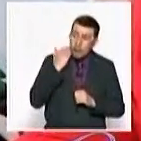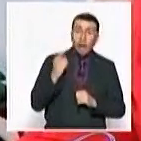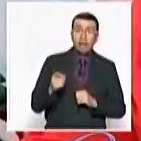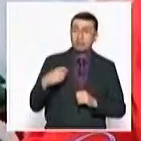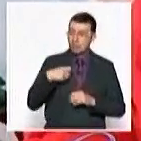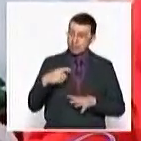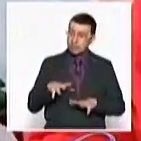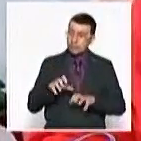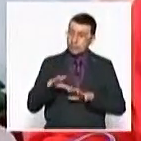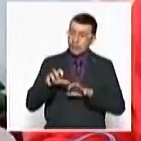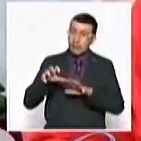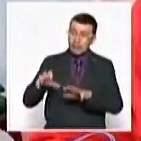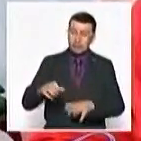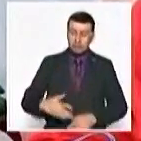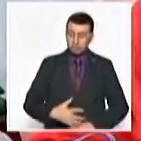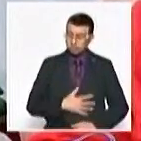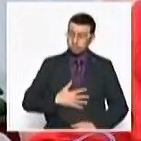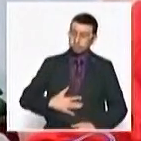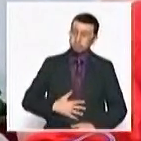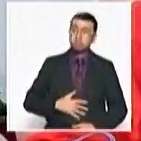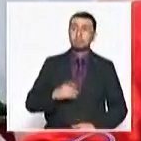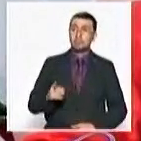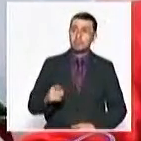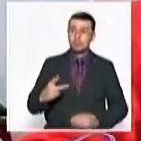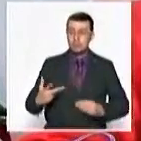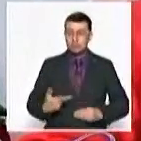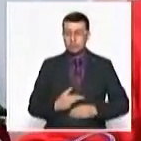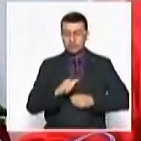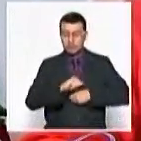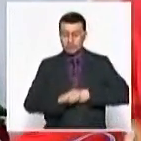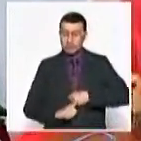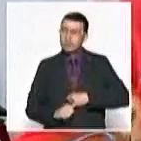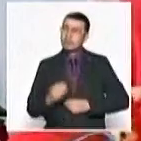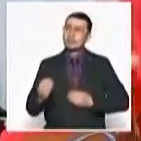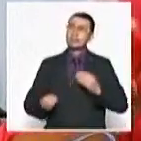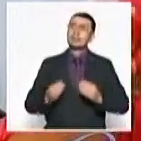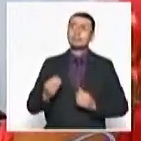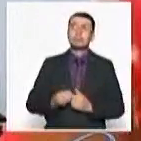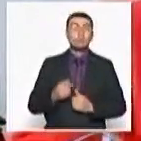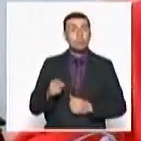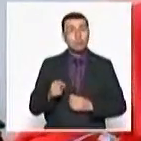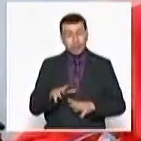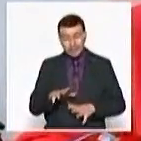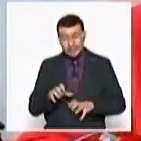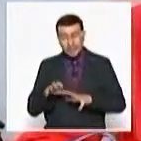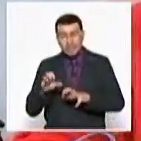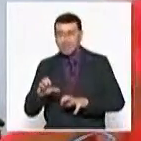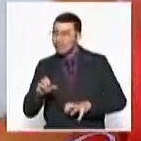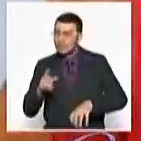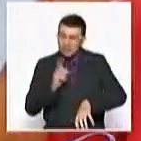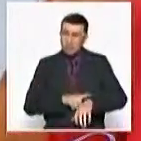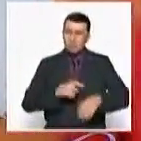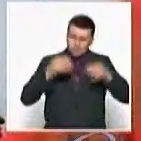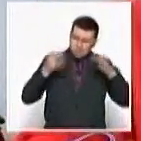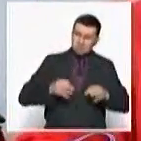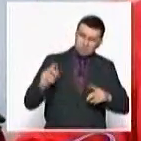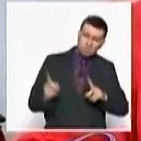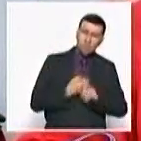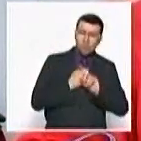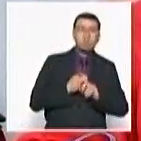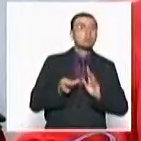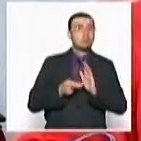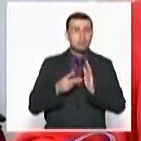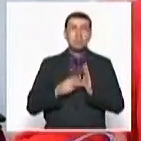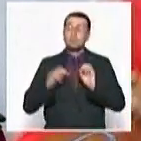estómago y la van a operar. Un cáncer que uno detecta a tiempo es un cáncer que se puede